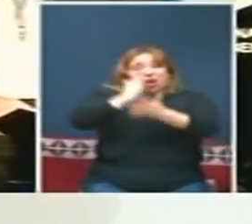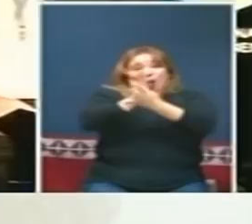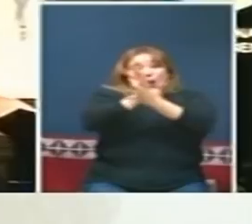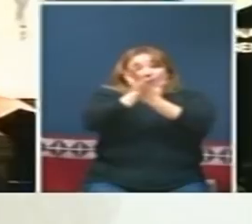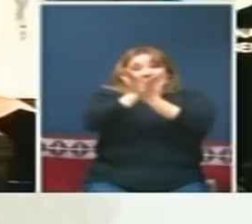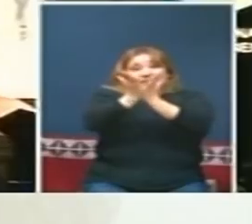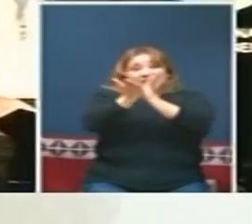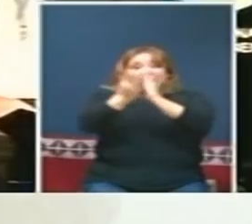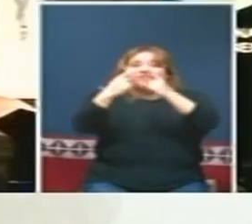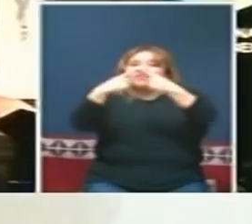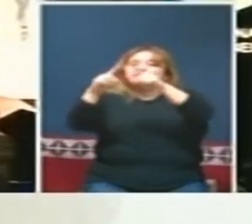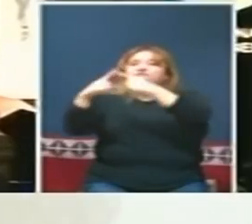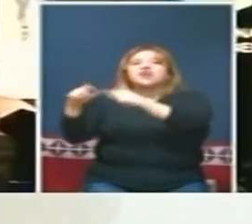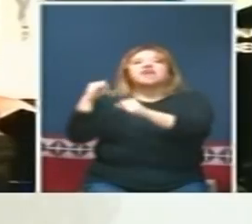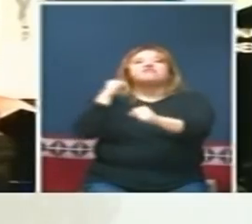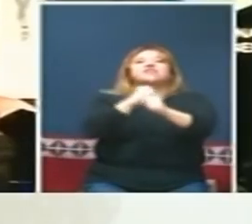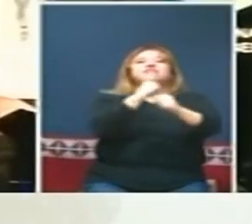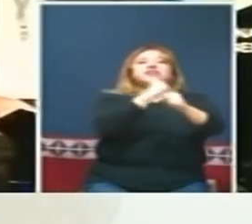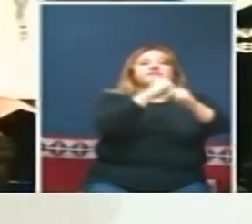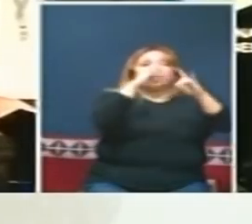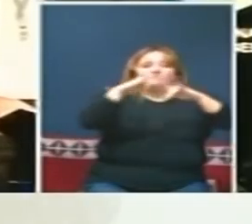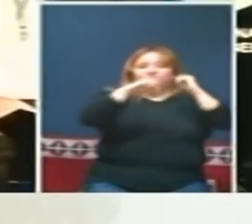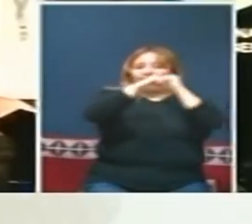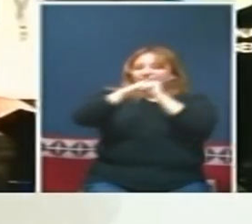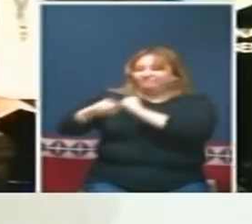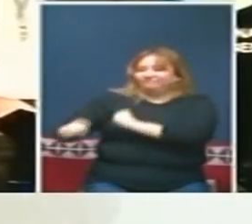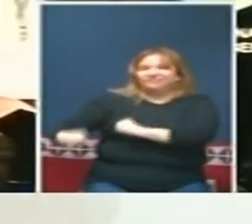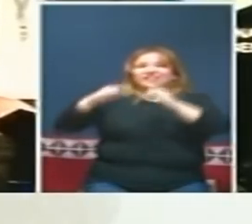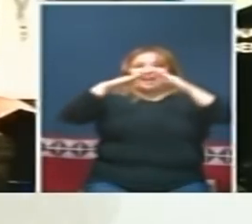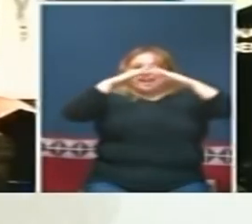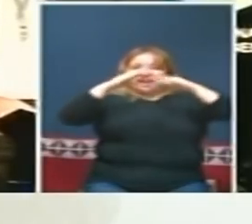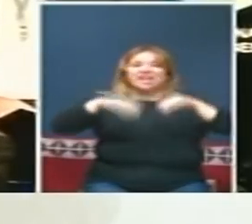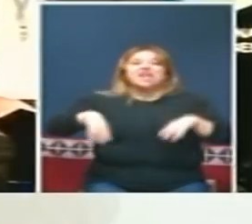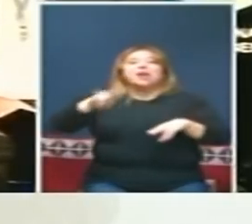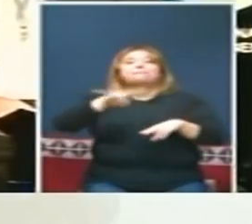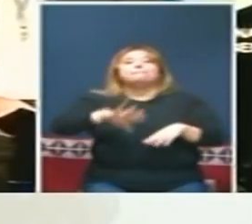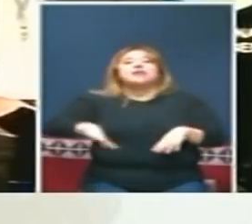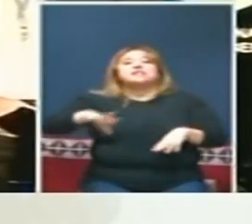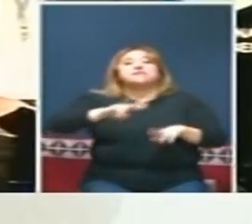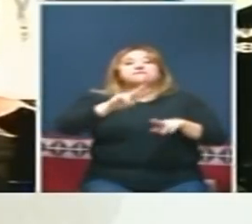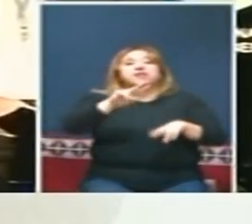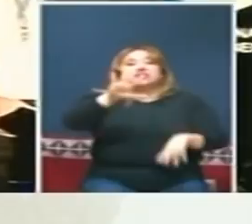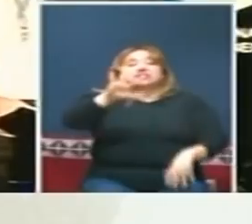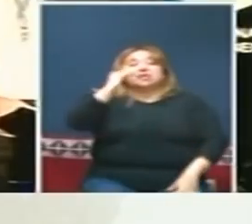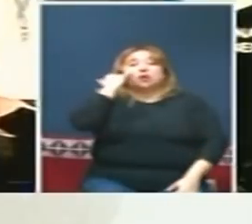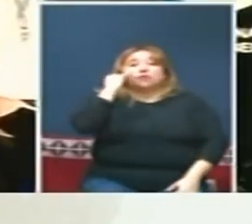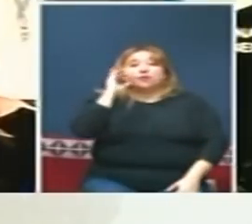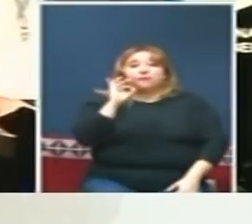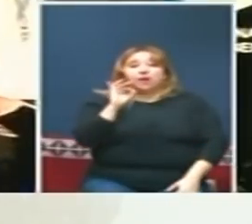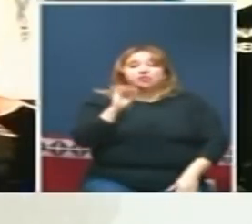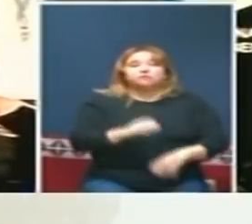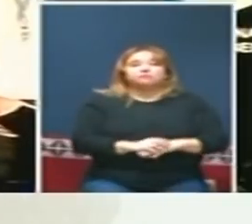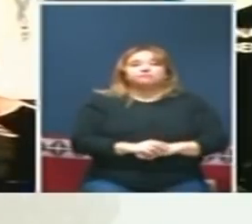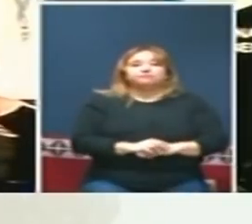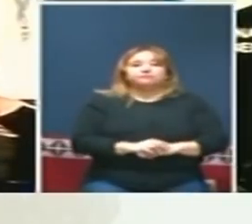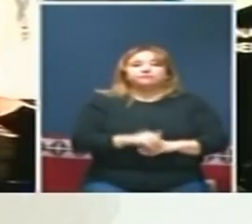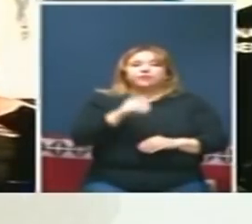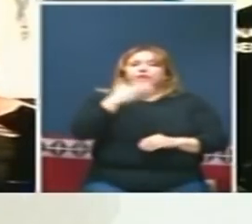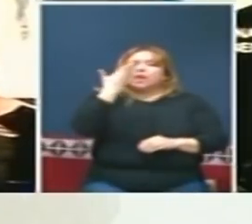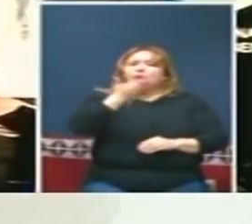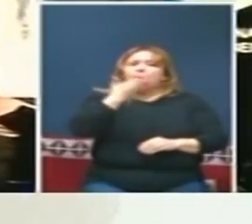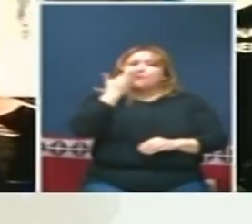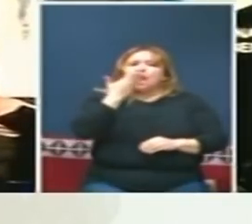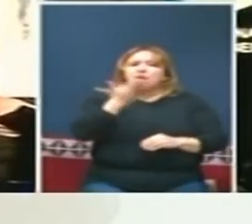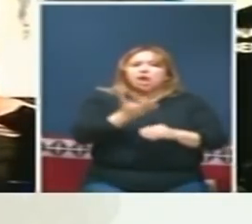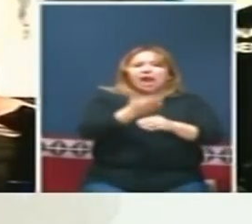también las distintas actividades de las carpas en la Plaza 25 de Mayo, Oscar. Bien, vamos a hablar un poquito, y antes